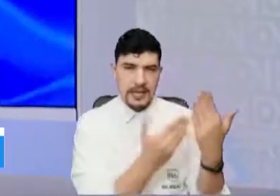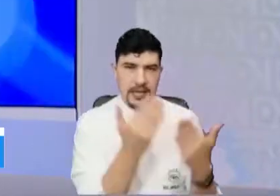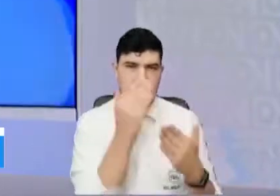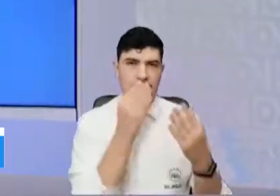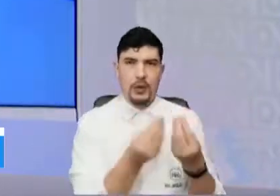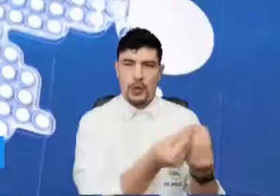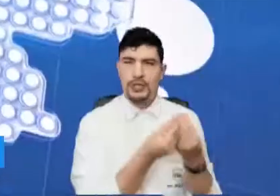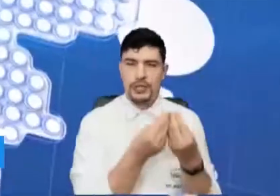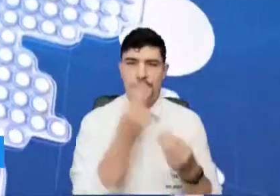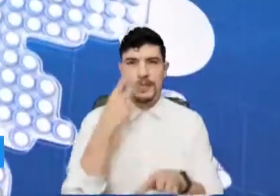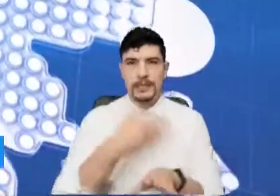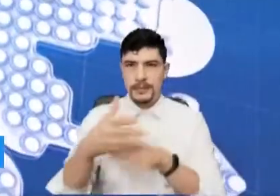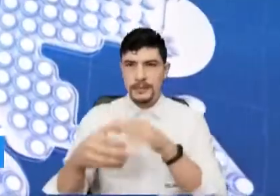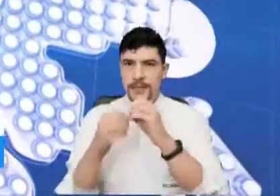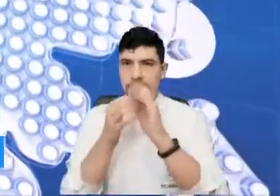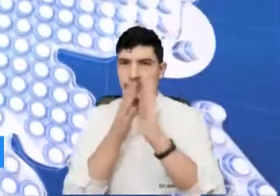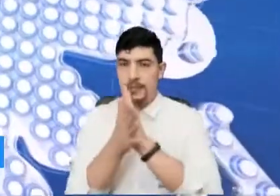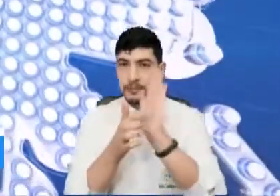buenas tardes.